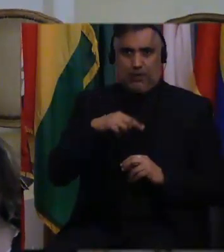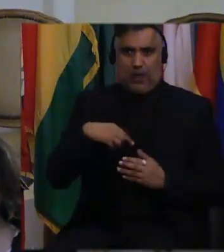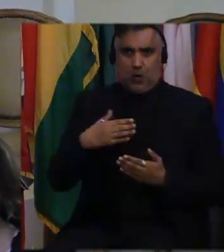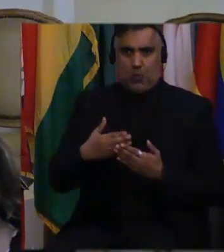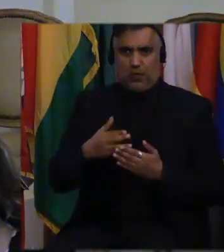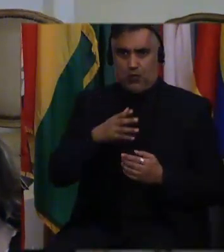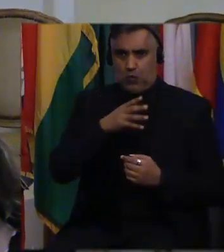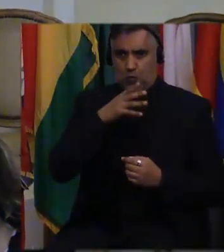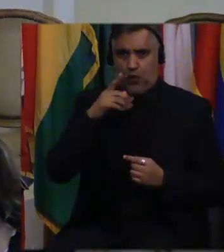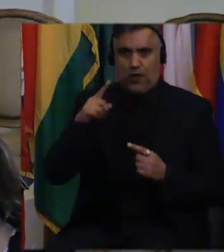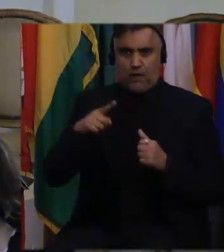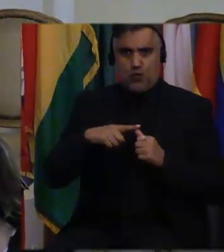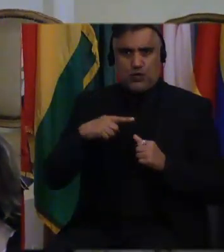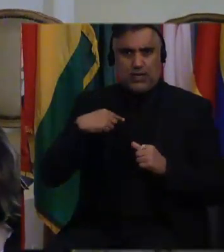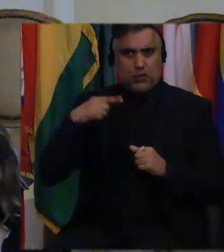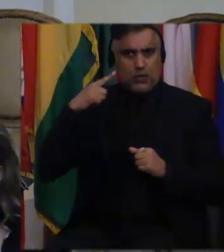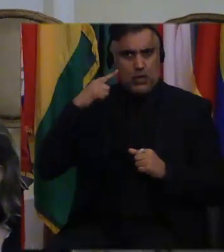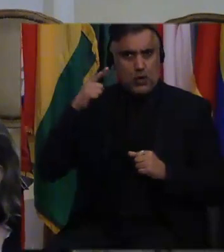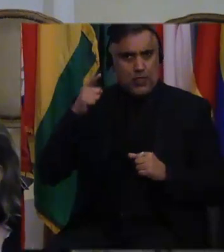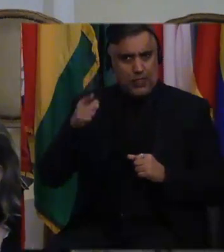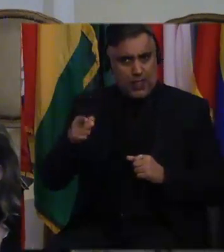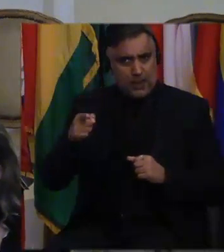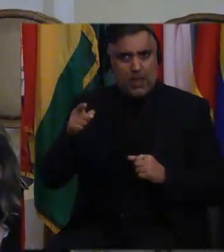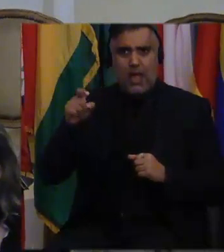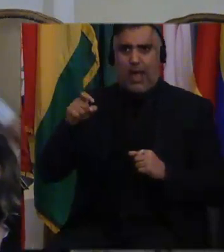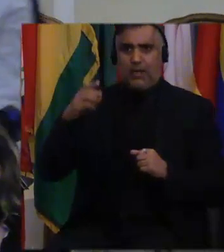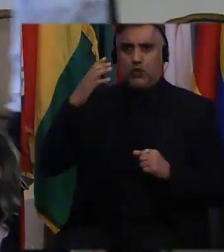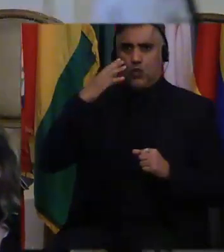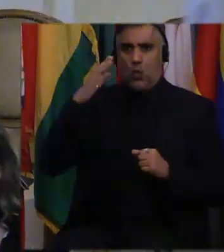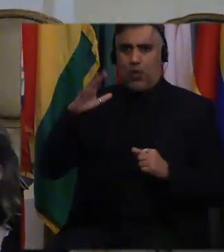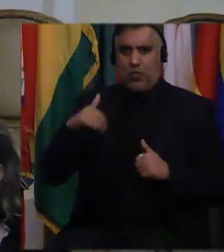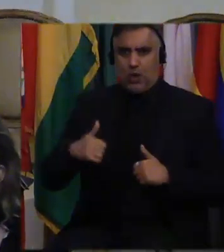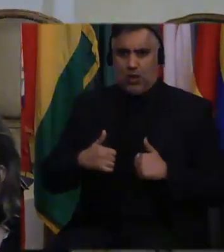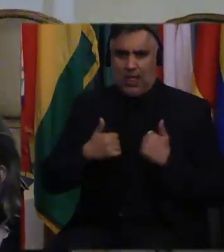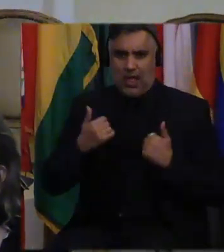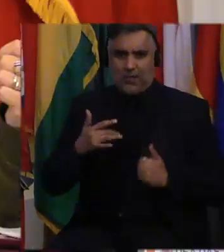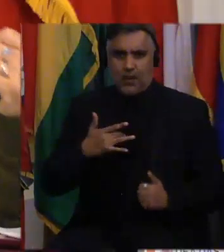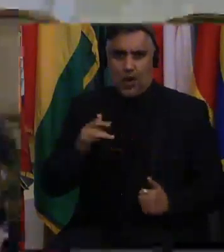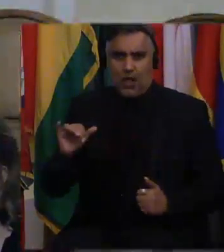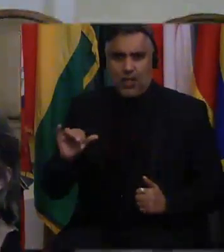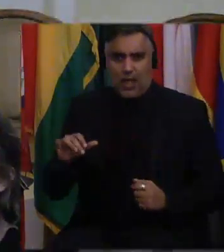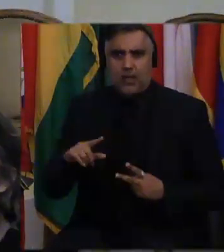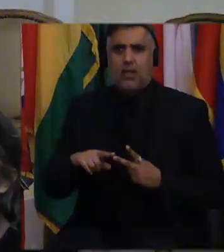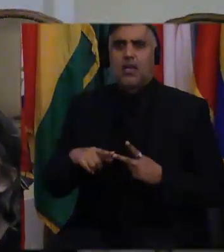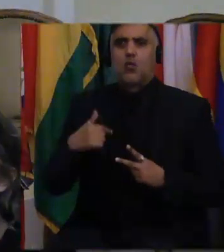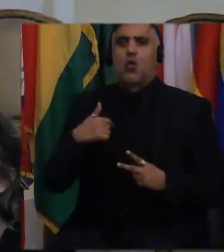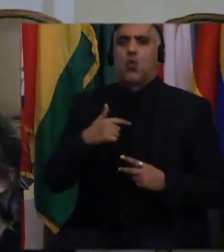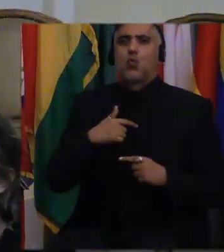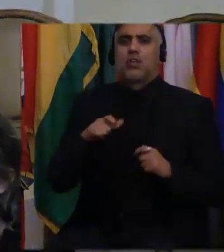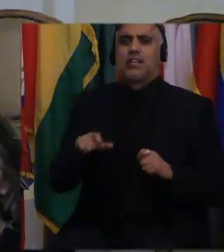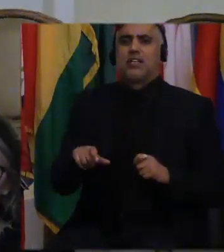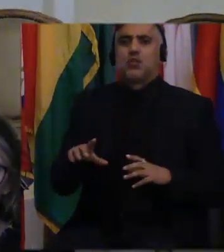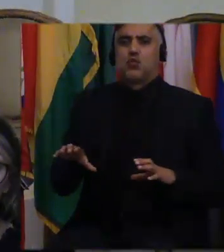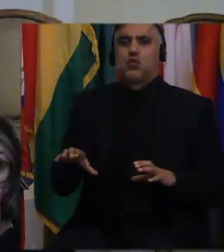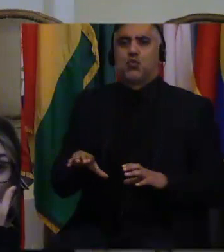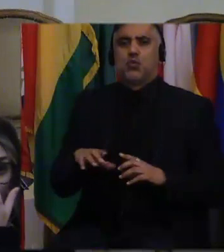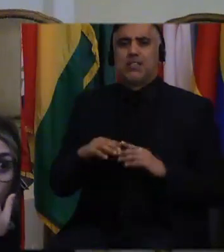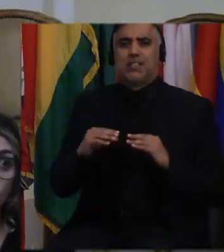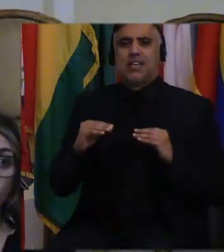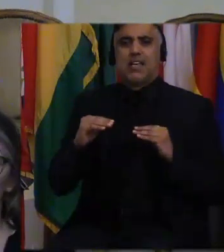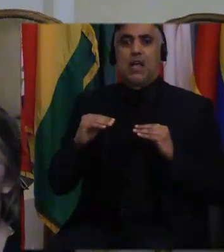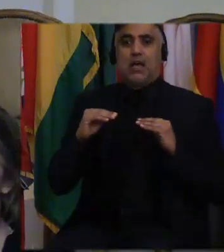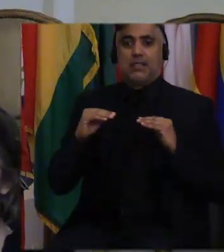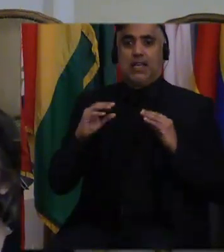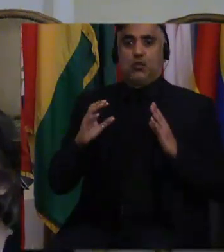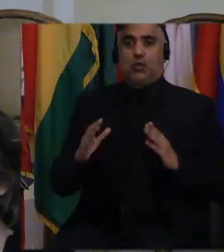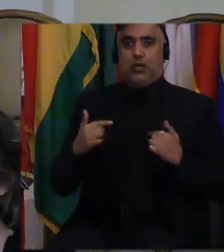escucharlas a ellas, saber cómo es su vida, saber, o sea, lo que necesitamos es educadoras y educadores populares que puedan